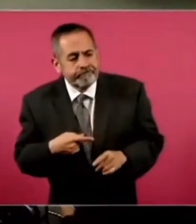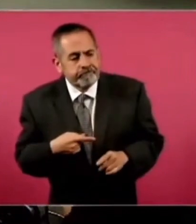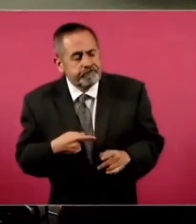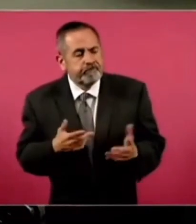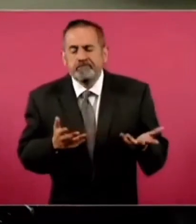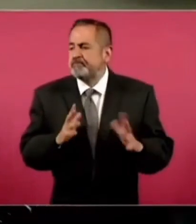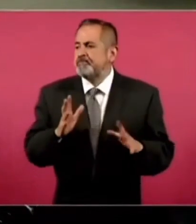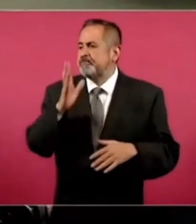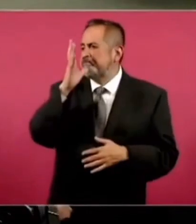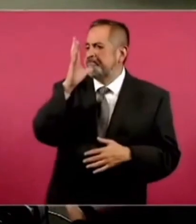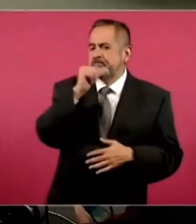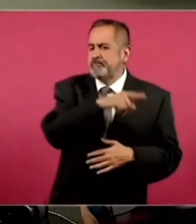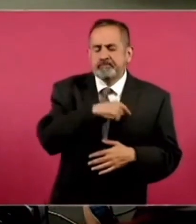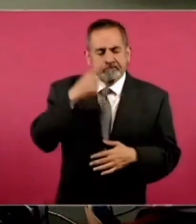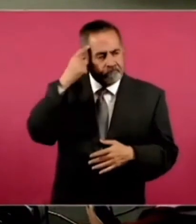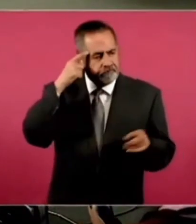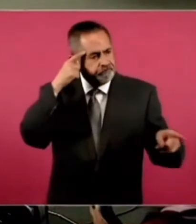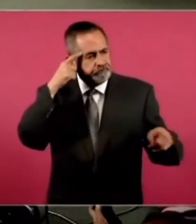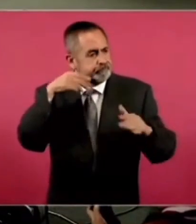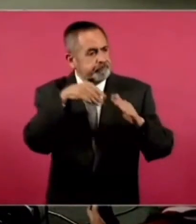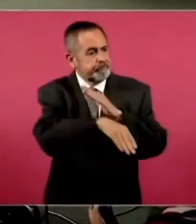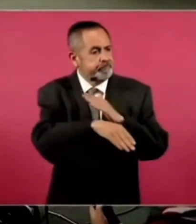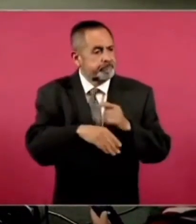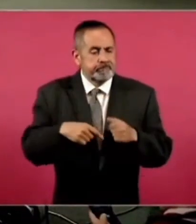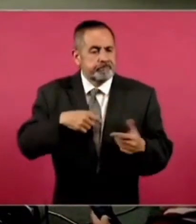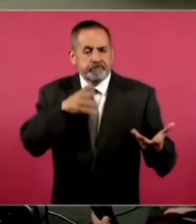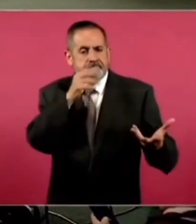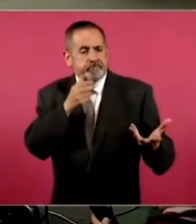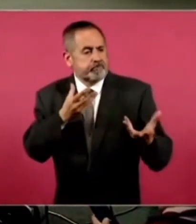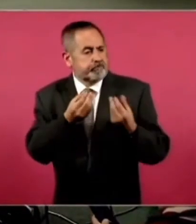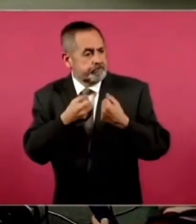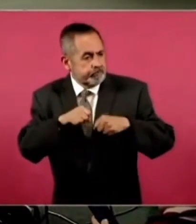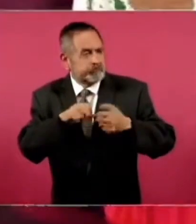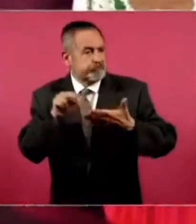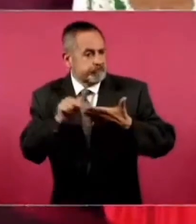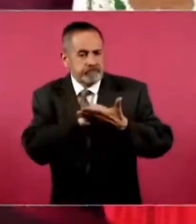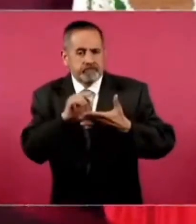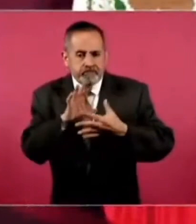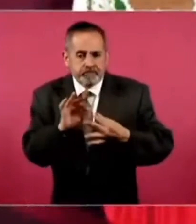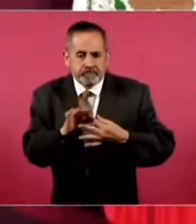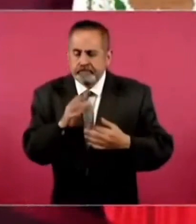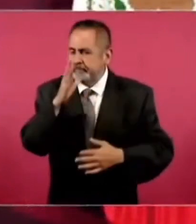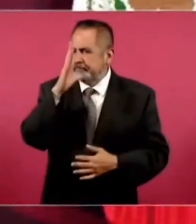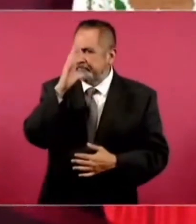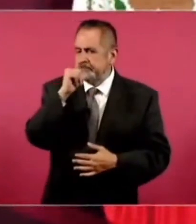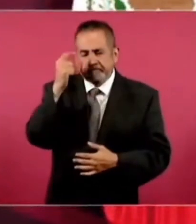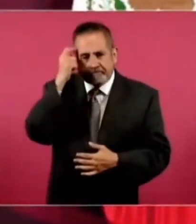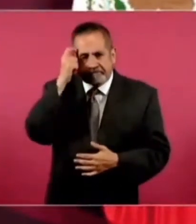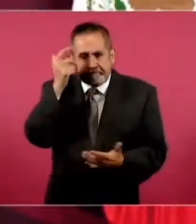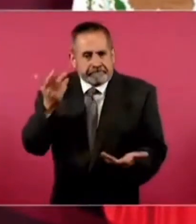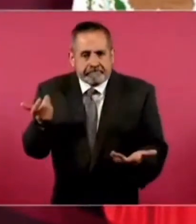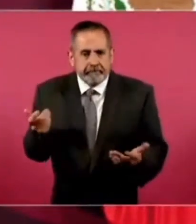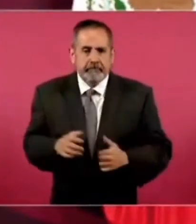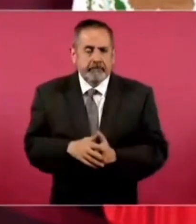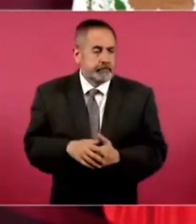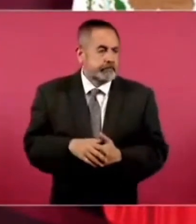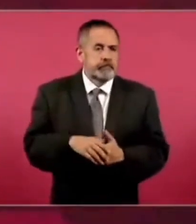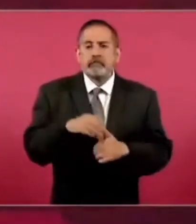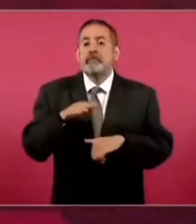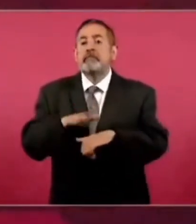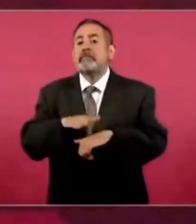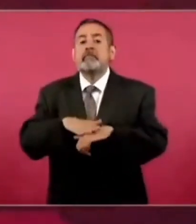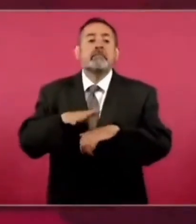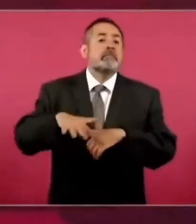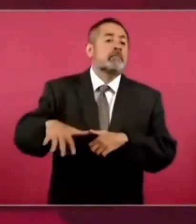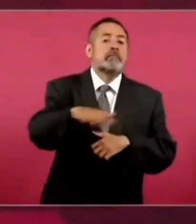Es una cuestión de juicio práctico, de sentido común. Entonces, decirle a la gente de